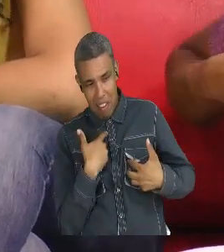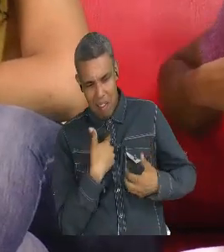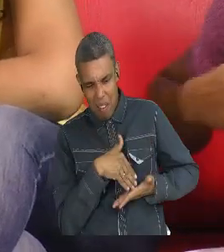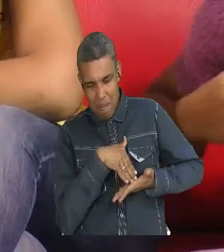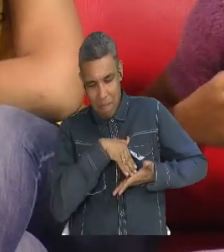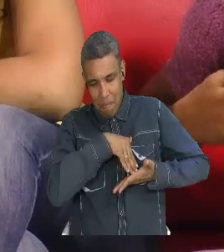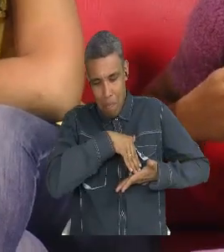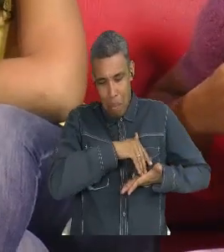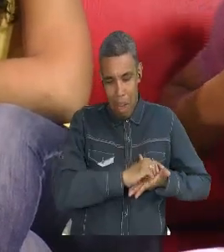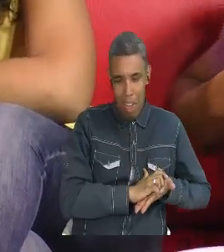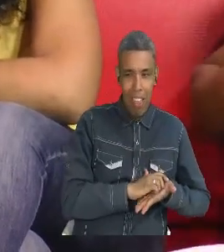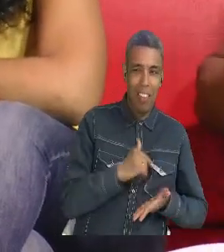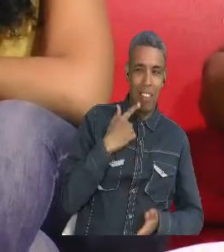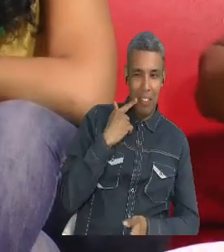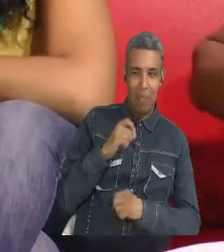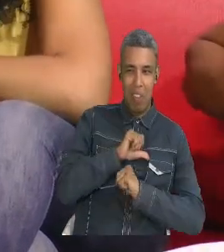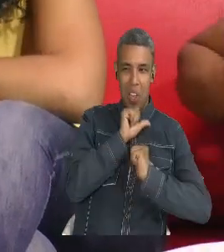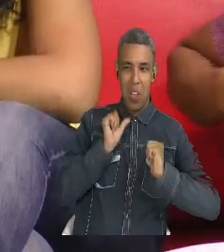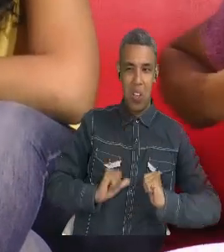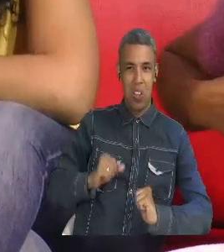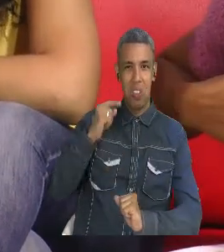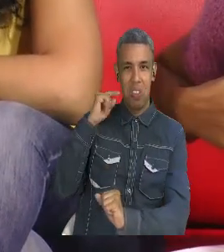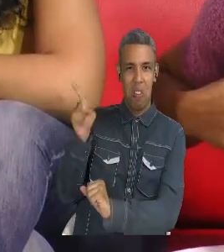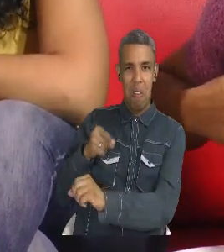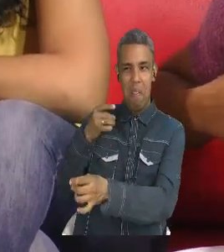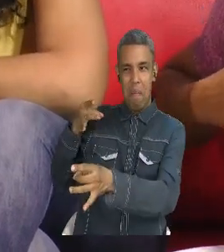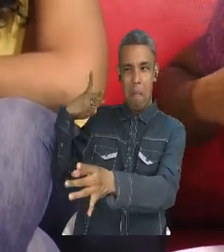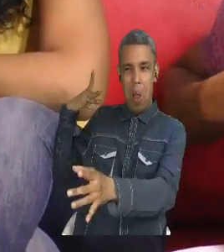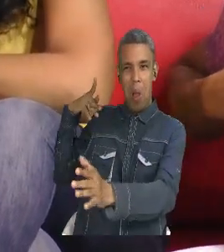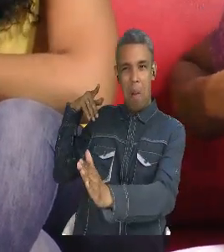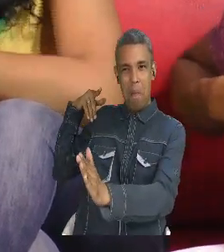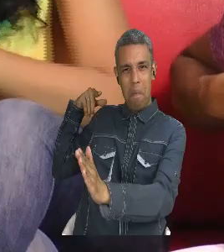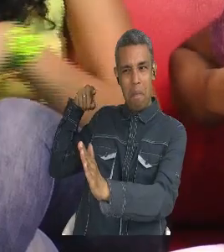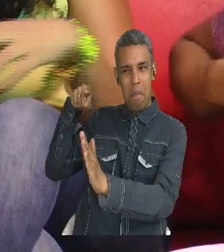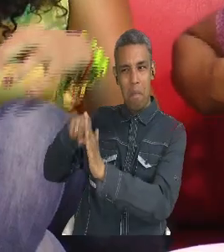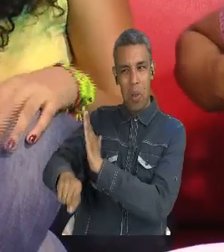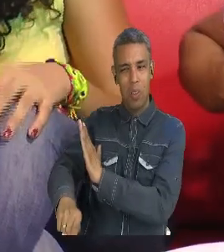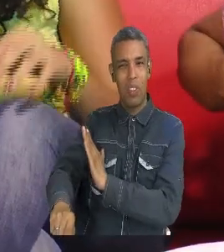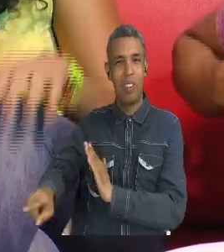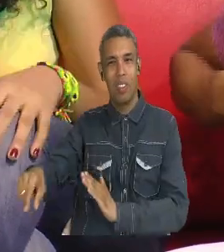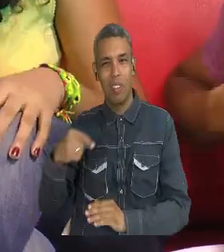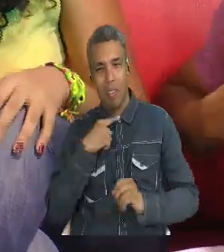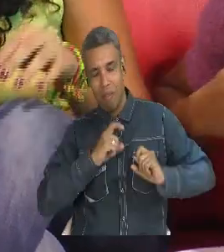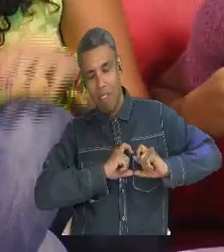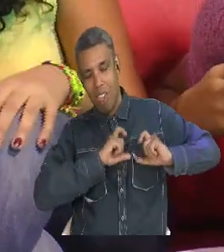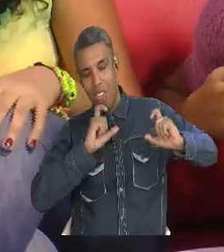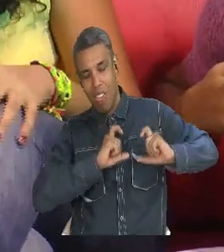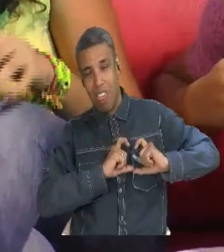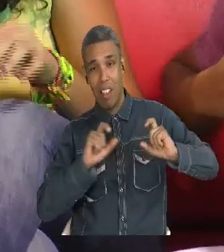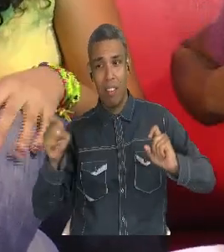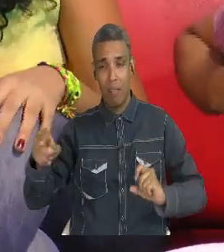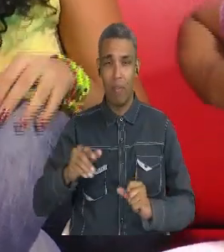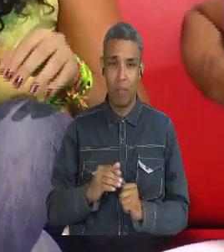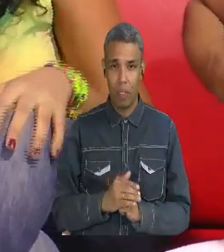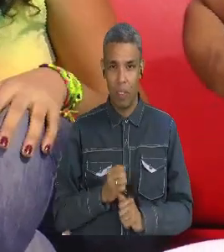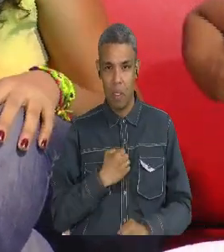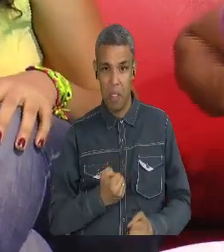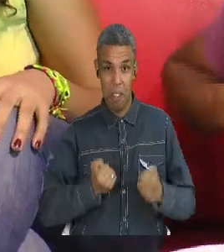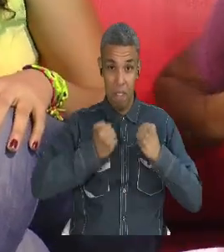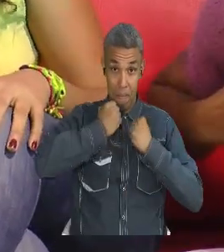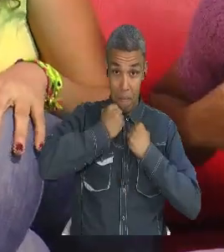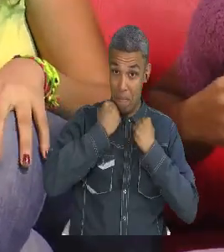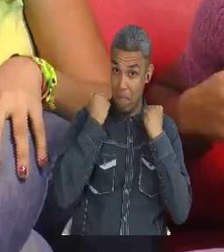a conquistarle su corazón, para enseñarle cómo debe querer. Y ya no es vanidosa y baila,